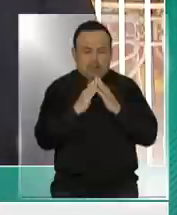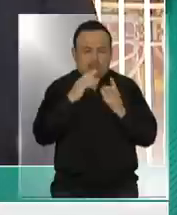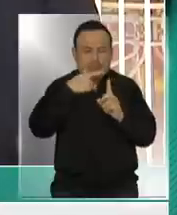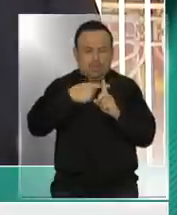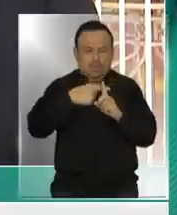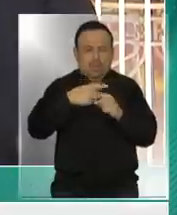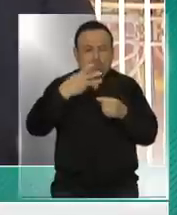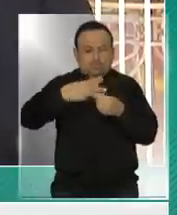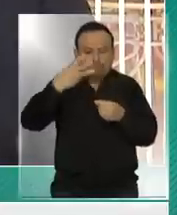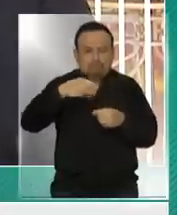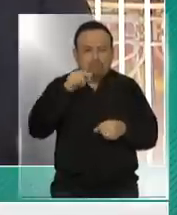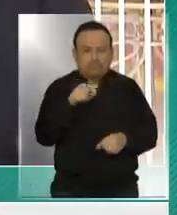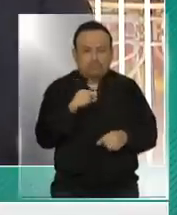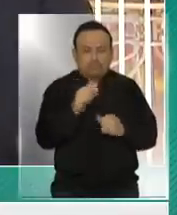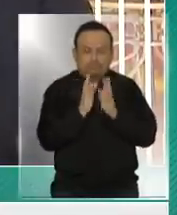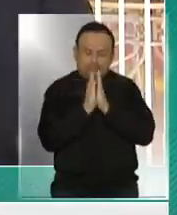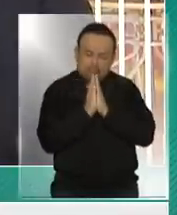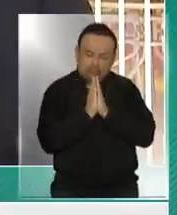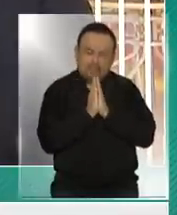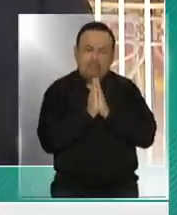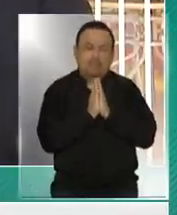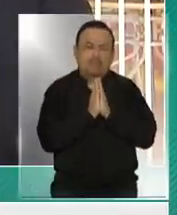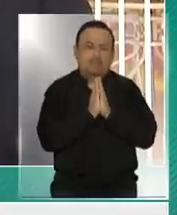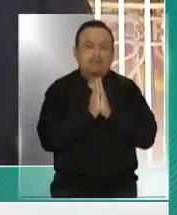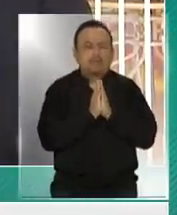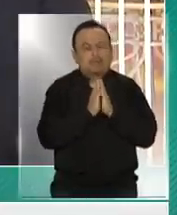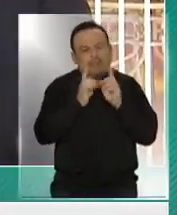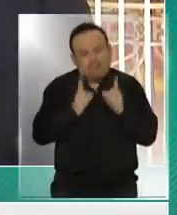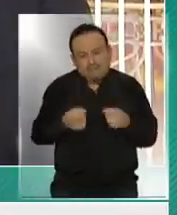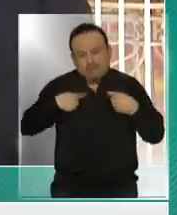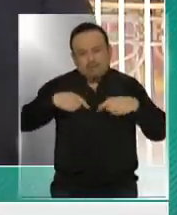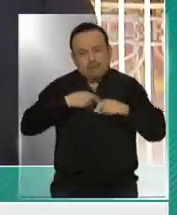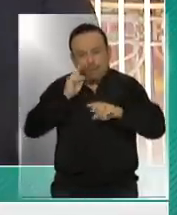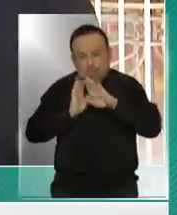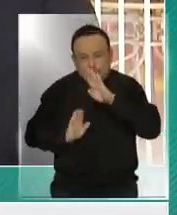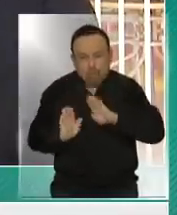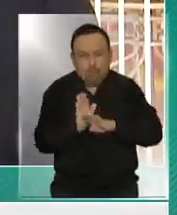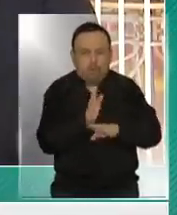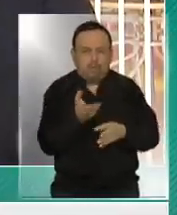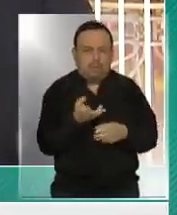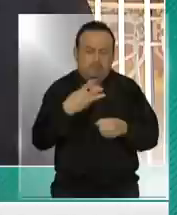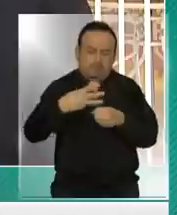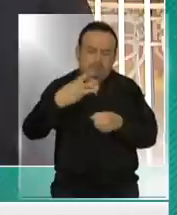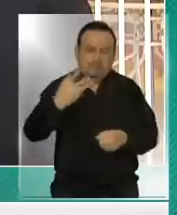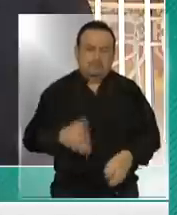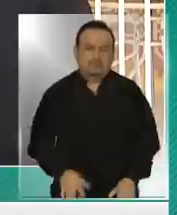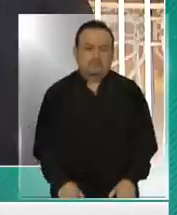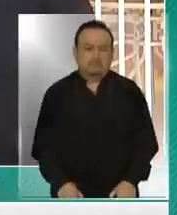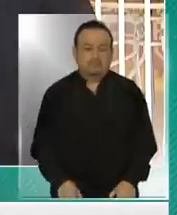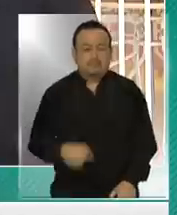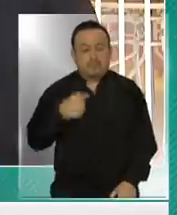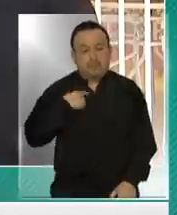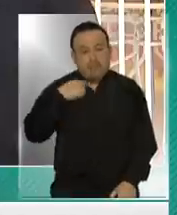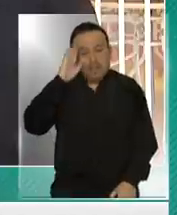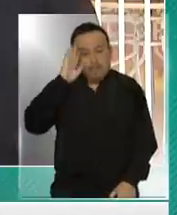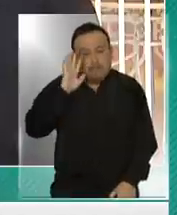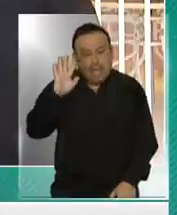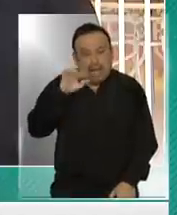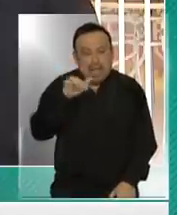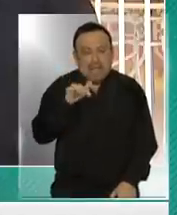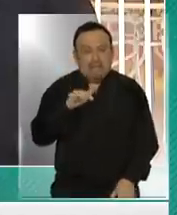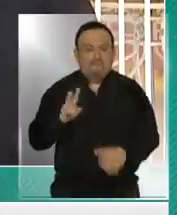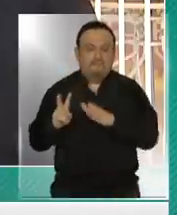gente de la tercera edad es muy devota bueno cuidemos a la gente de la tercera edad y ahora imagino que ahí los vecinos